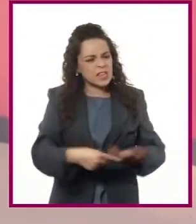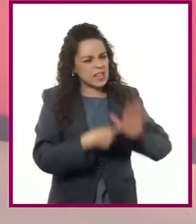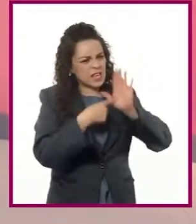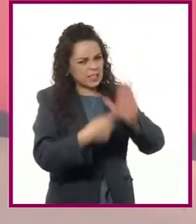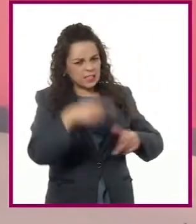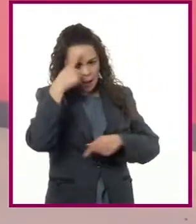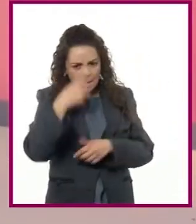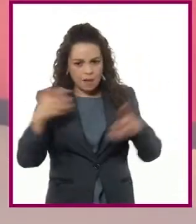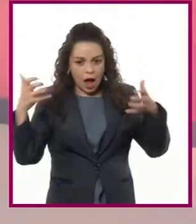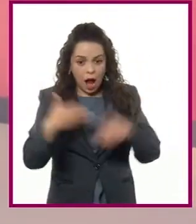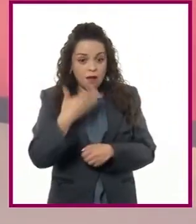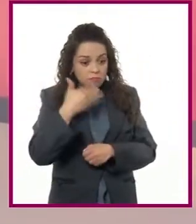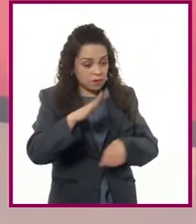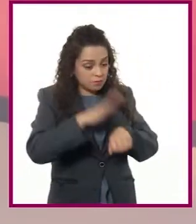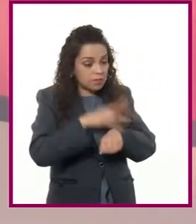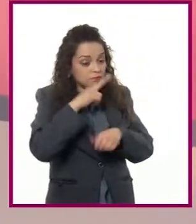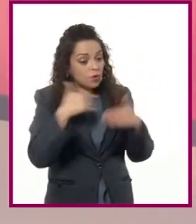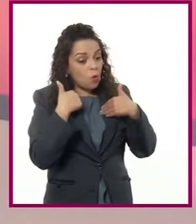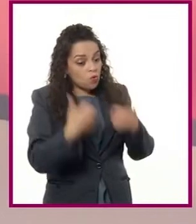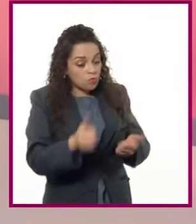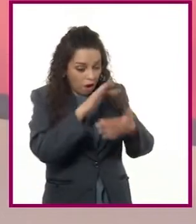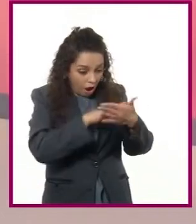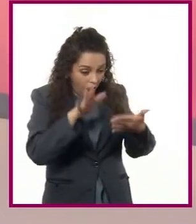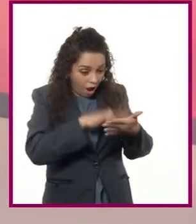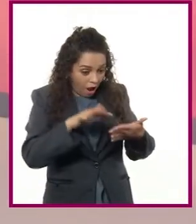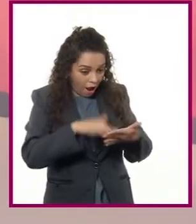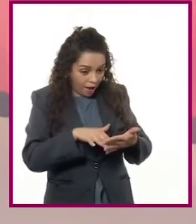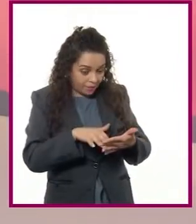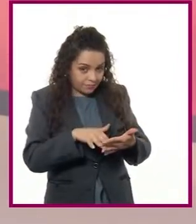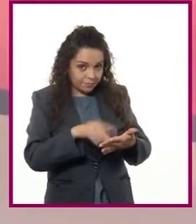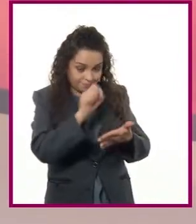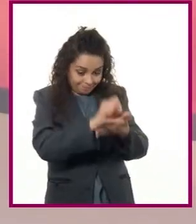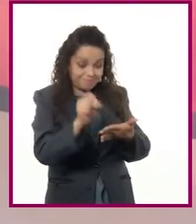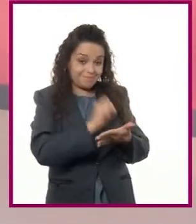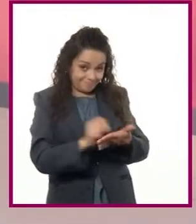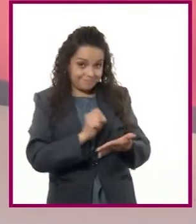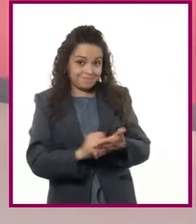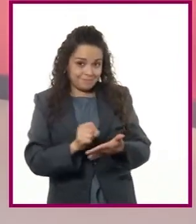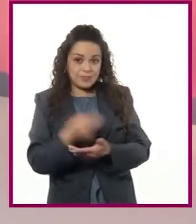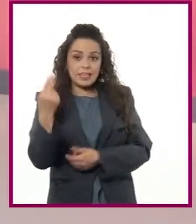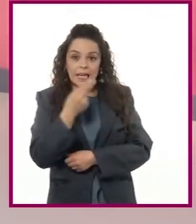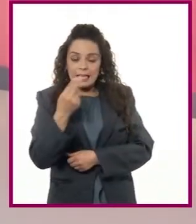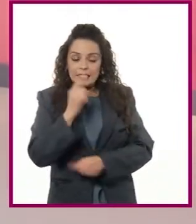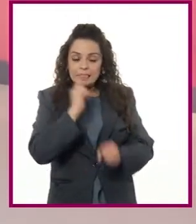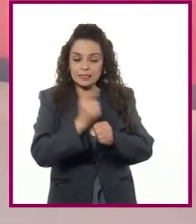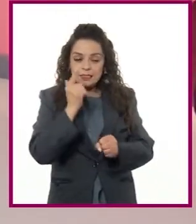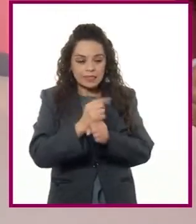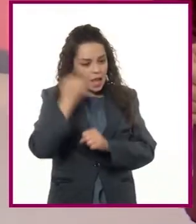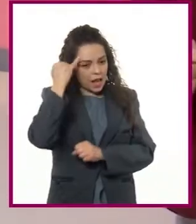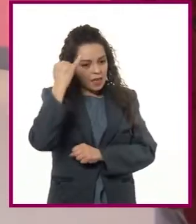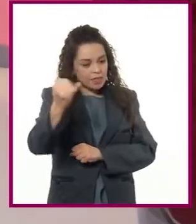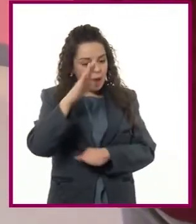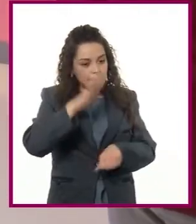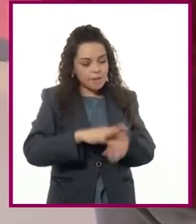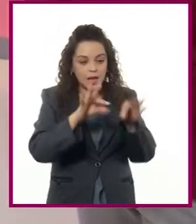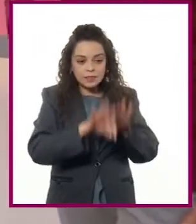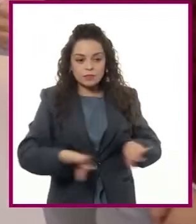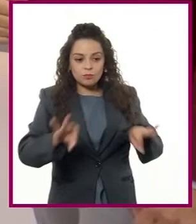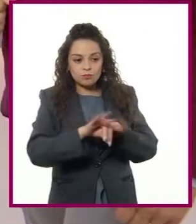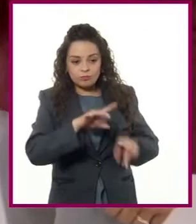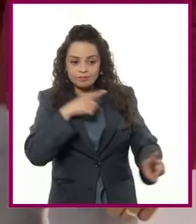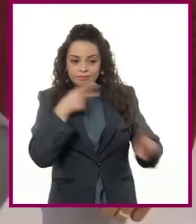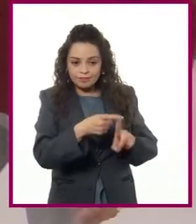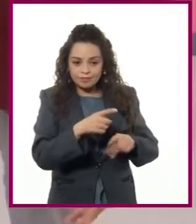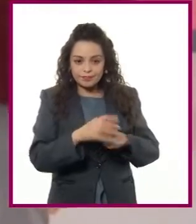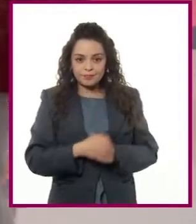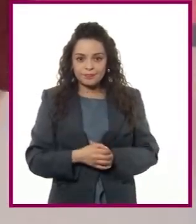una buena comprensión de un texto, obviamente escrito, tenemos que saber identificar las ideas principales. ¿Le parece si